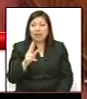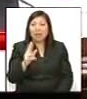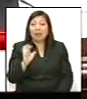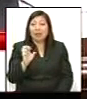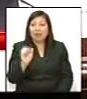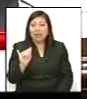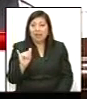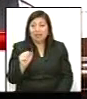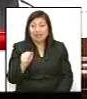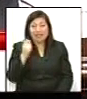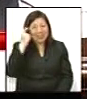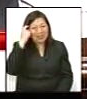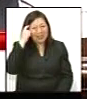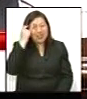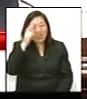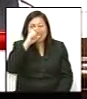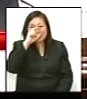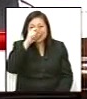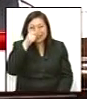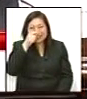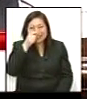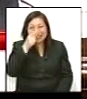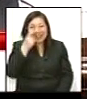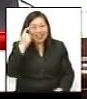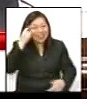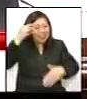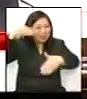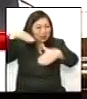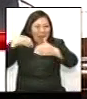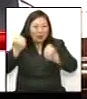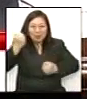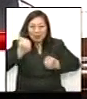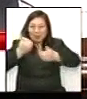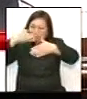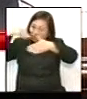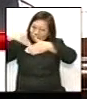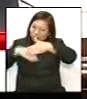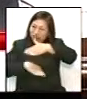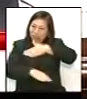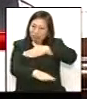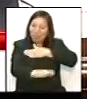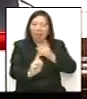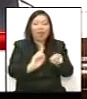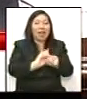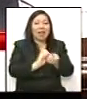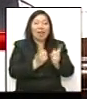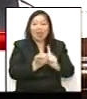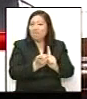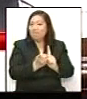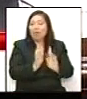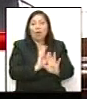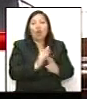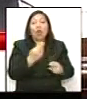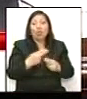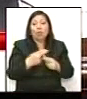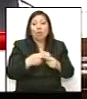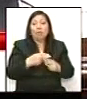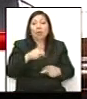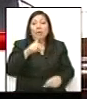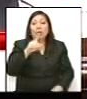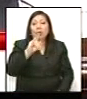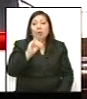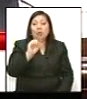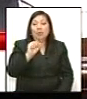parte pertinente del artículo 78 del reglamento del Congreso, se inicia el debate para la segunda votación del